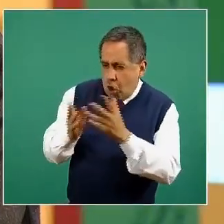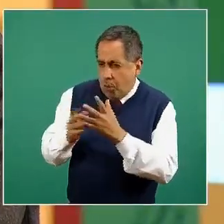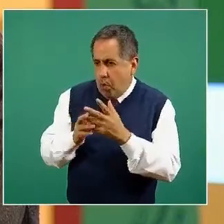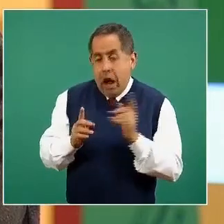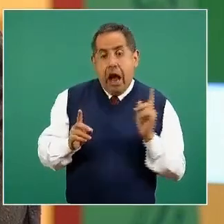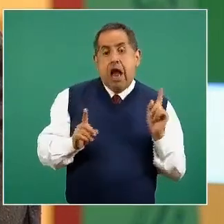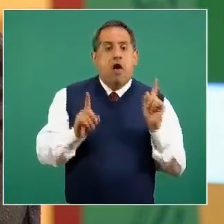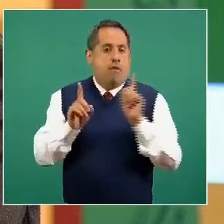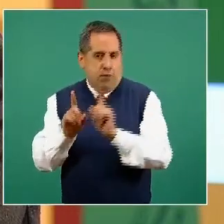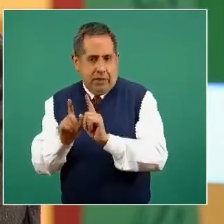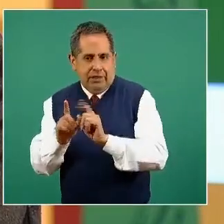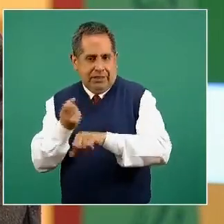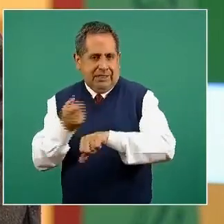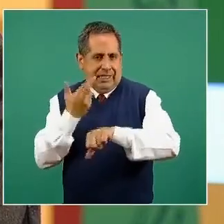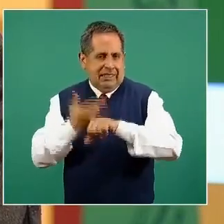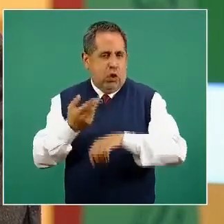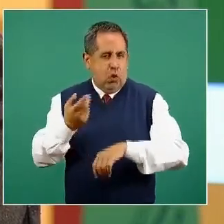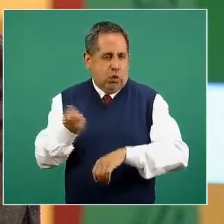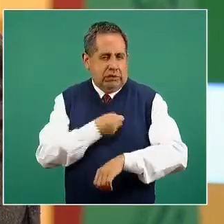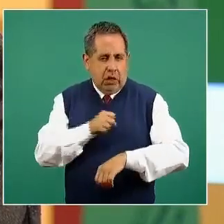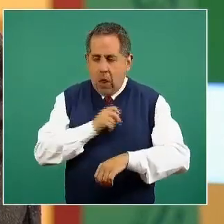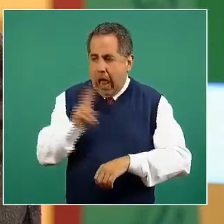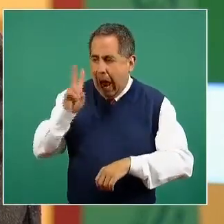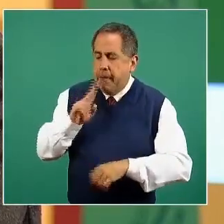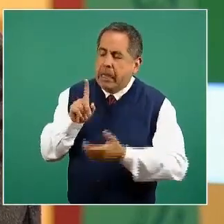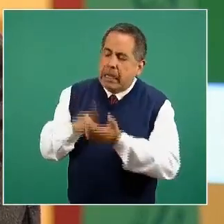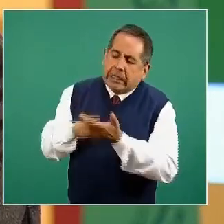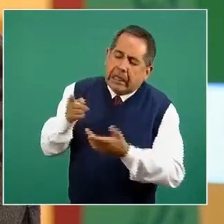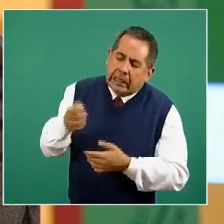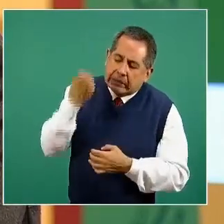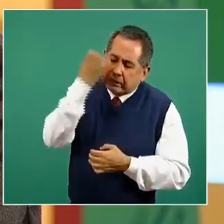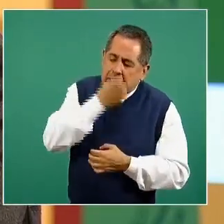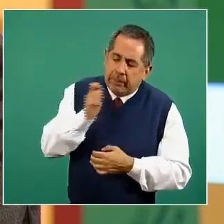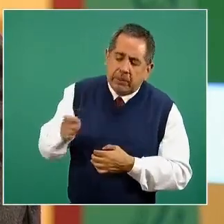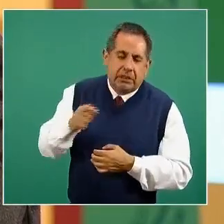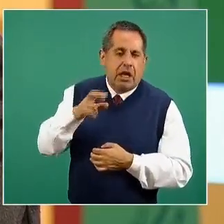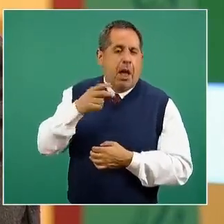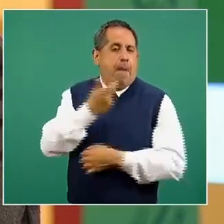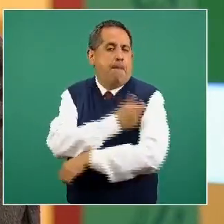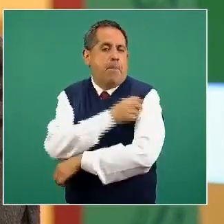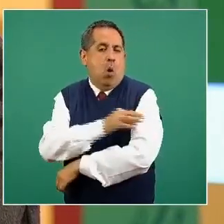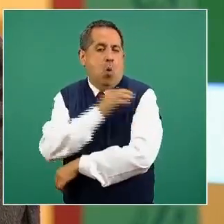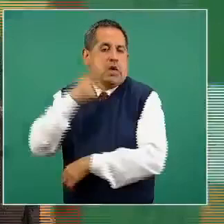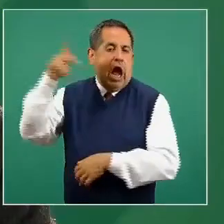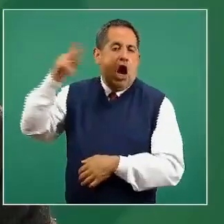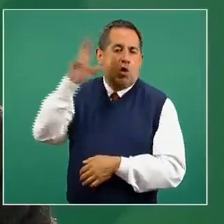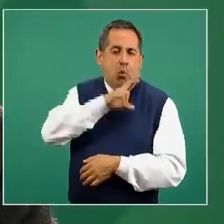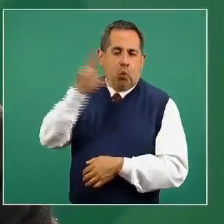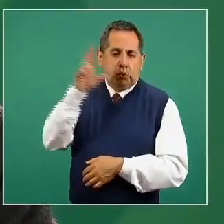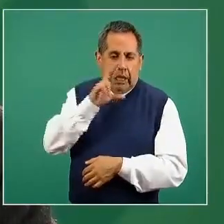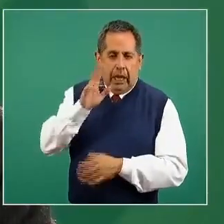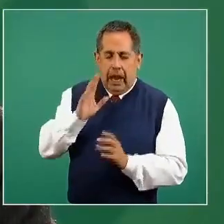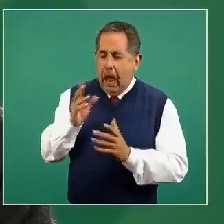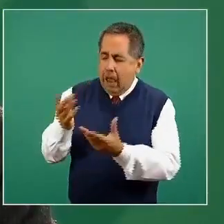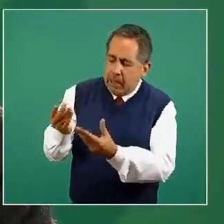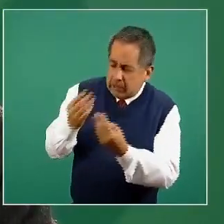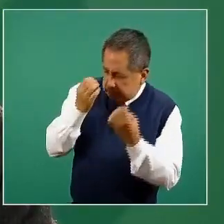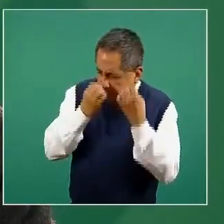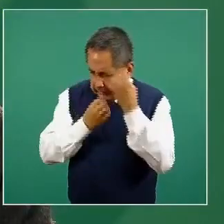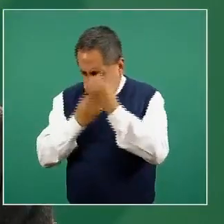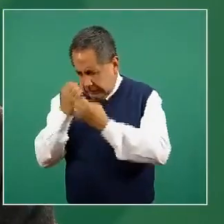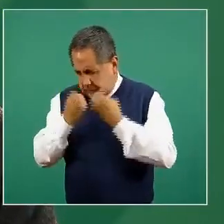Salud, para explorar las posibilidades de tenerla. Uno de los elementos de esa exploración fue